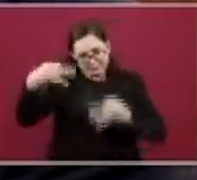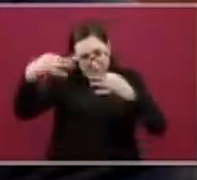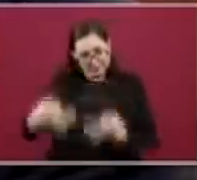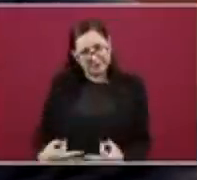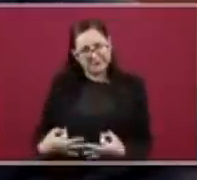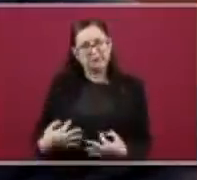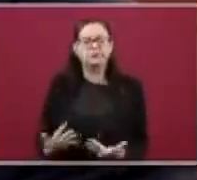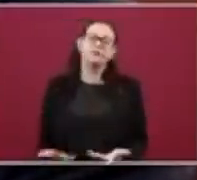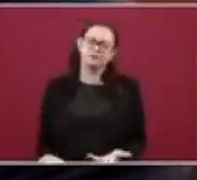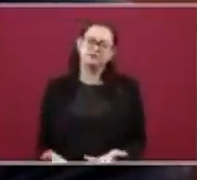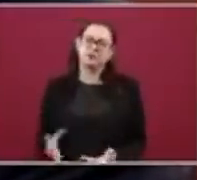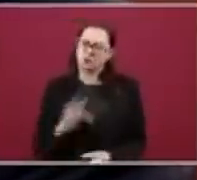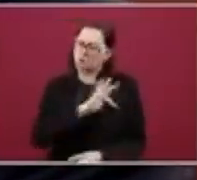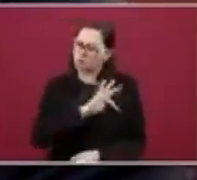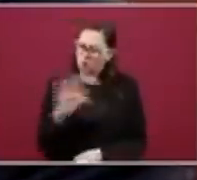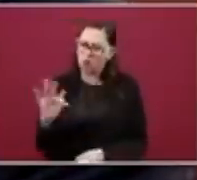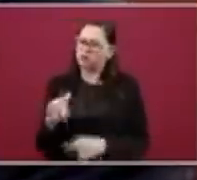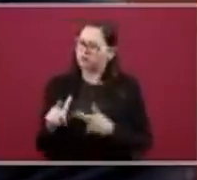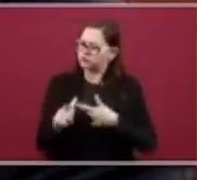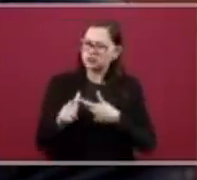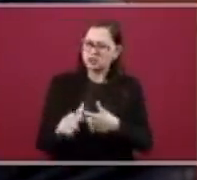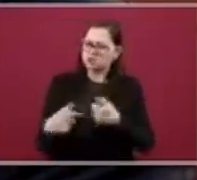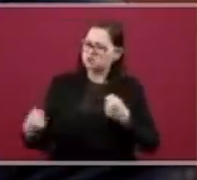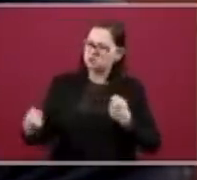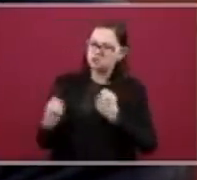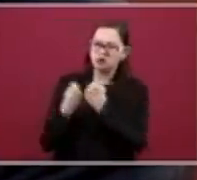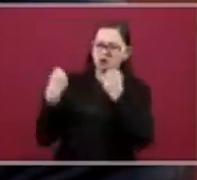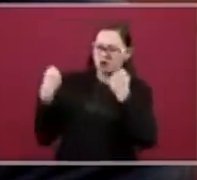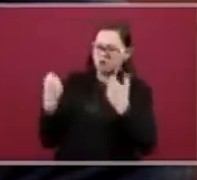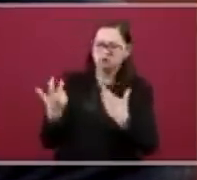podemos seguir siendo opositores.